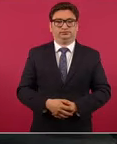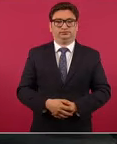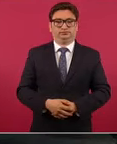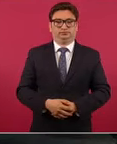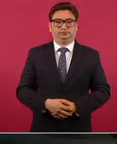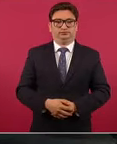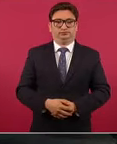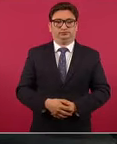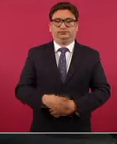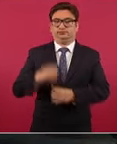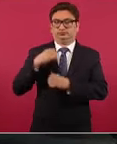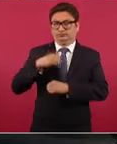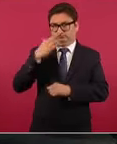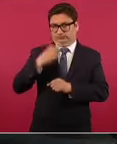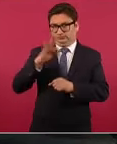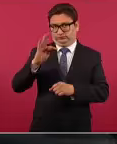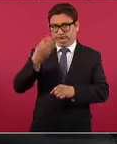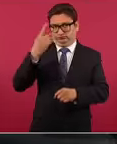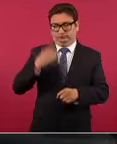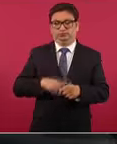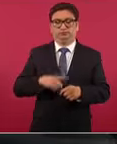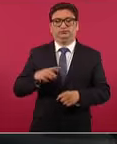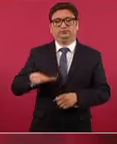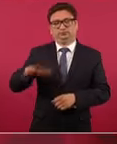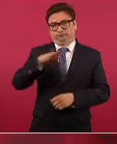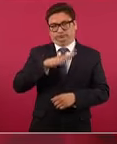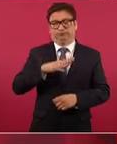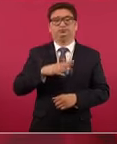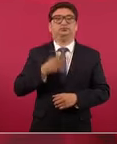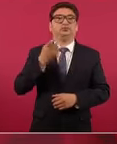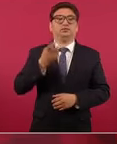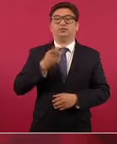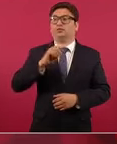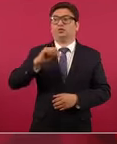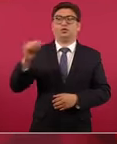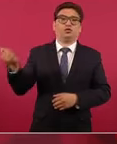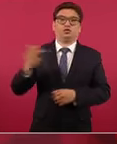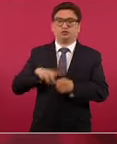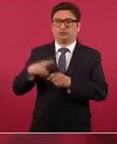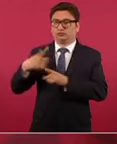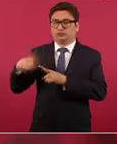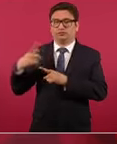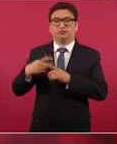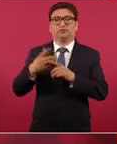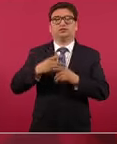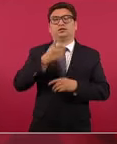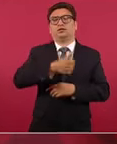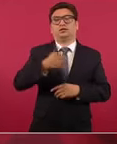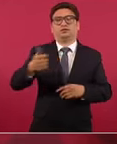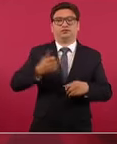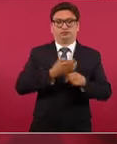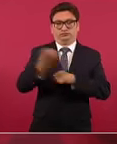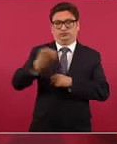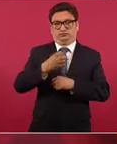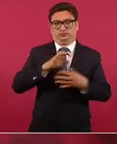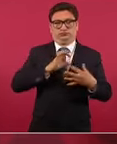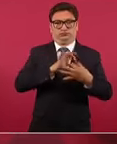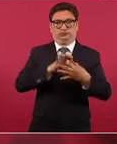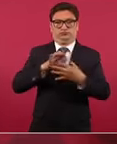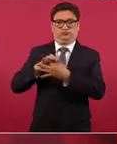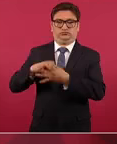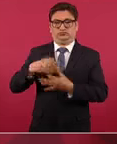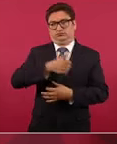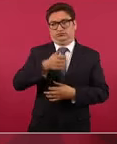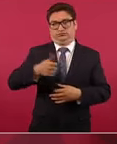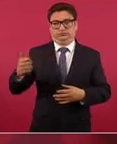a cargo de la federación todo lo demás lo pasaron a los extras y